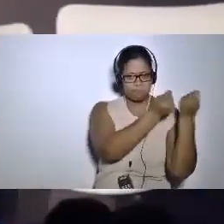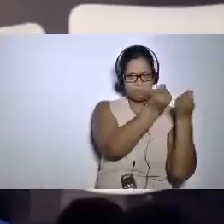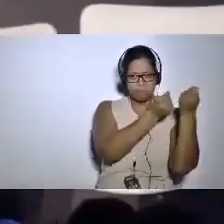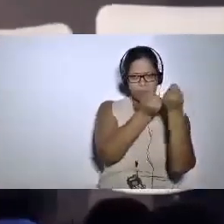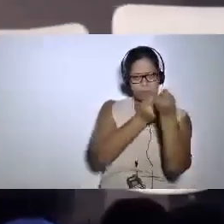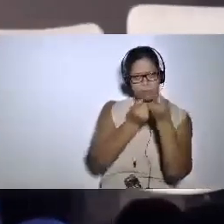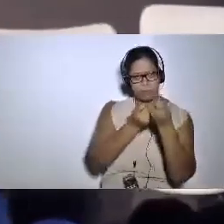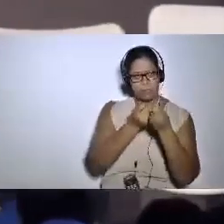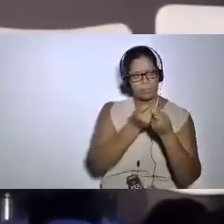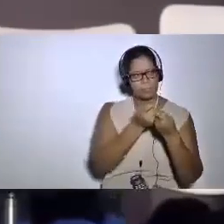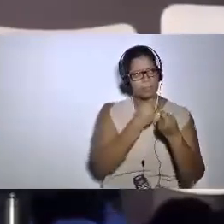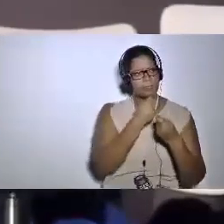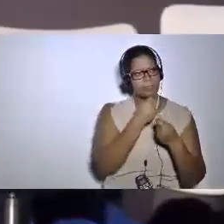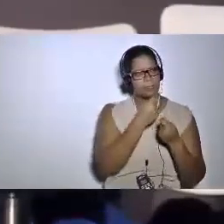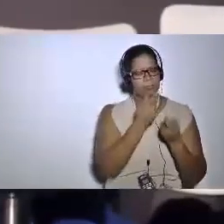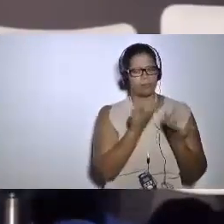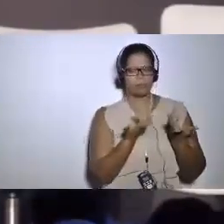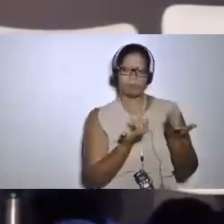yo escucho esto,